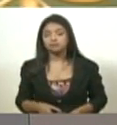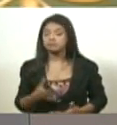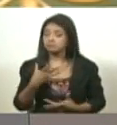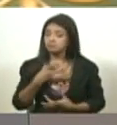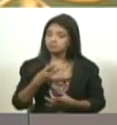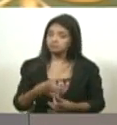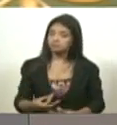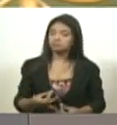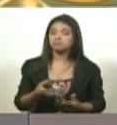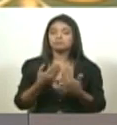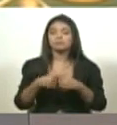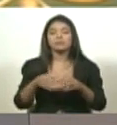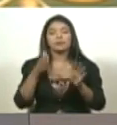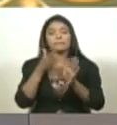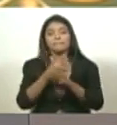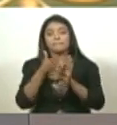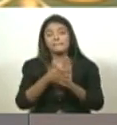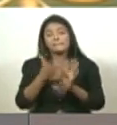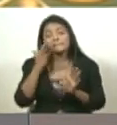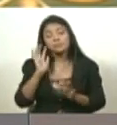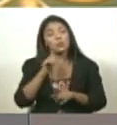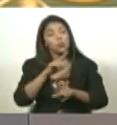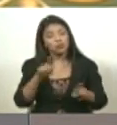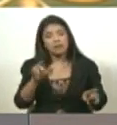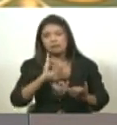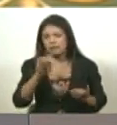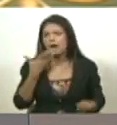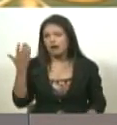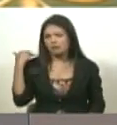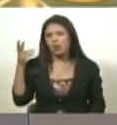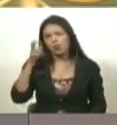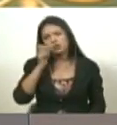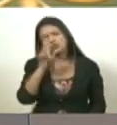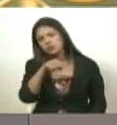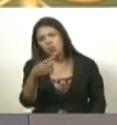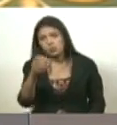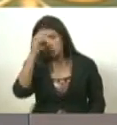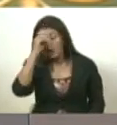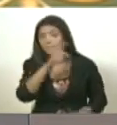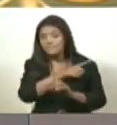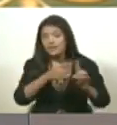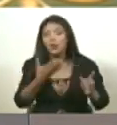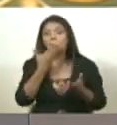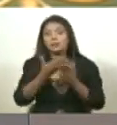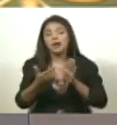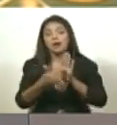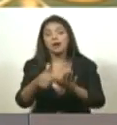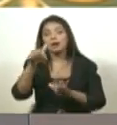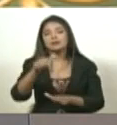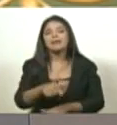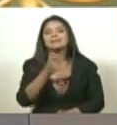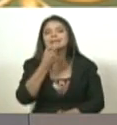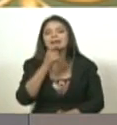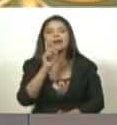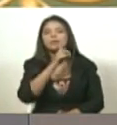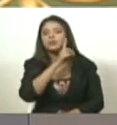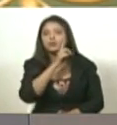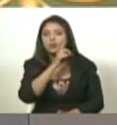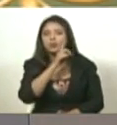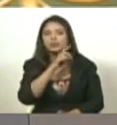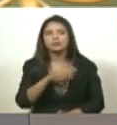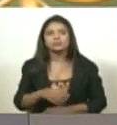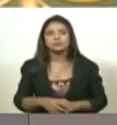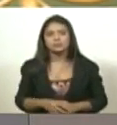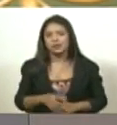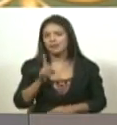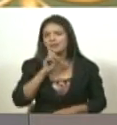interesante, de un concepto que quizás ustedes lo han escuchado o no, pero que lo voy a introducir aquí, un concepto en inglés que se llama